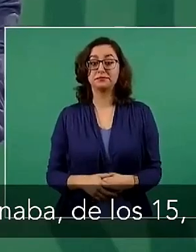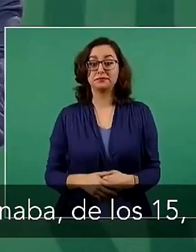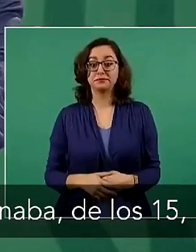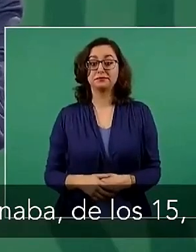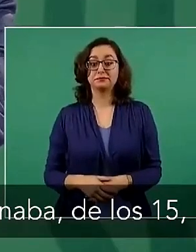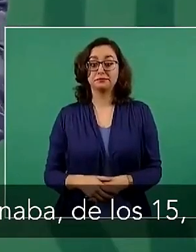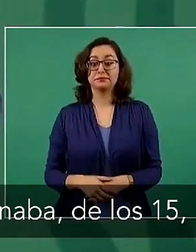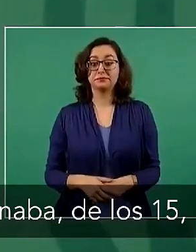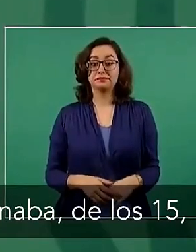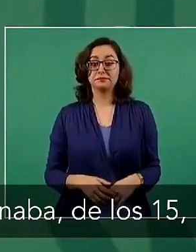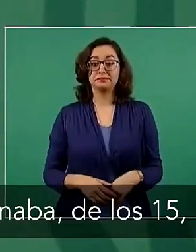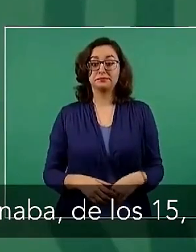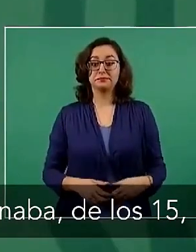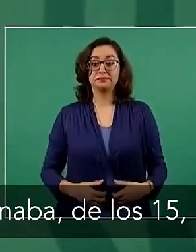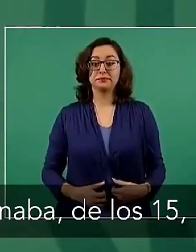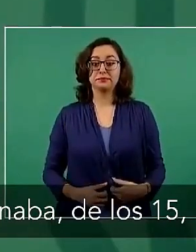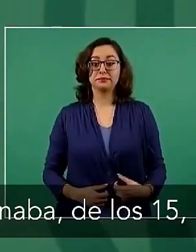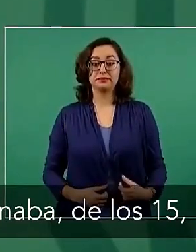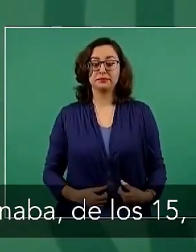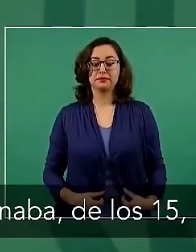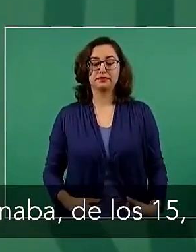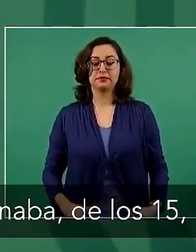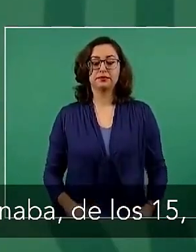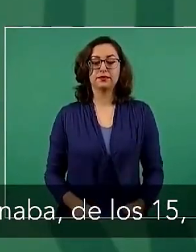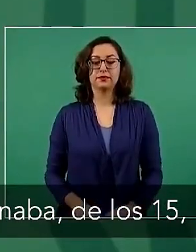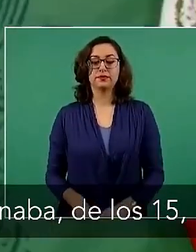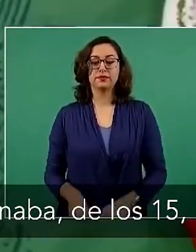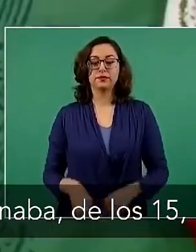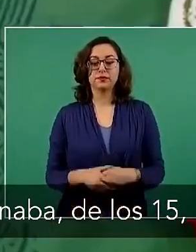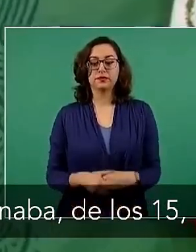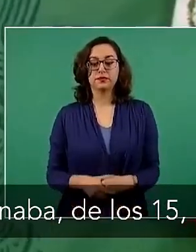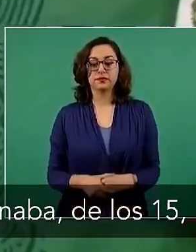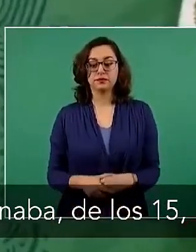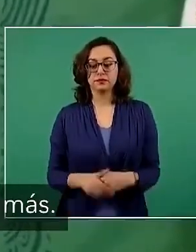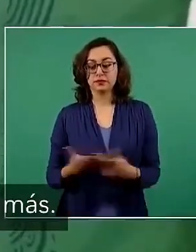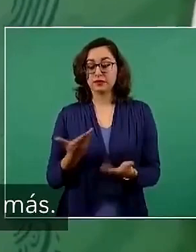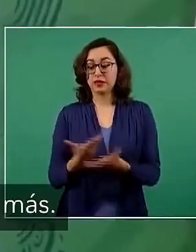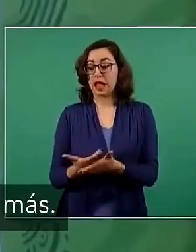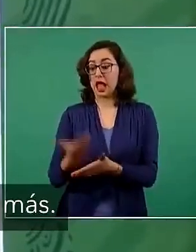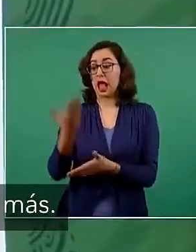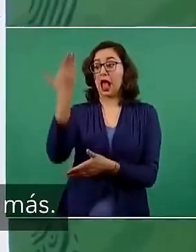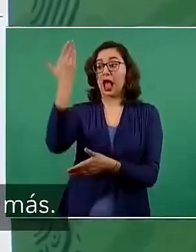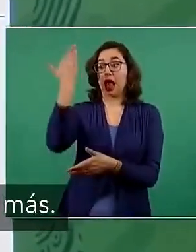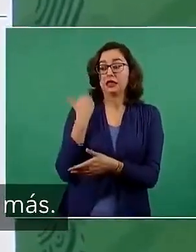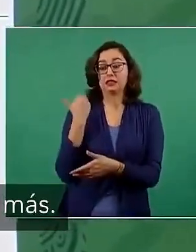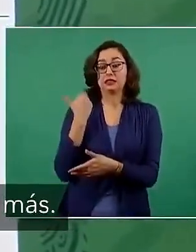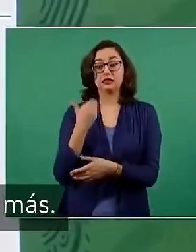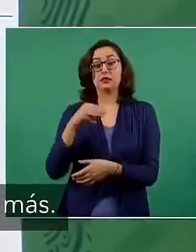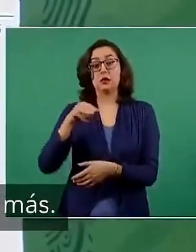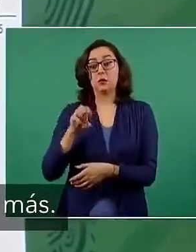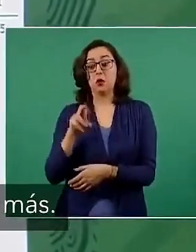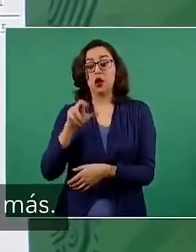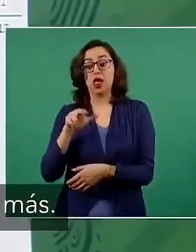que se gobernaba de los 15, uno,